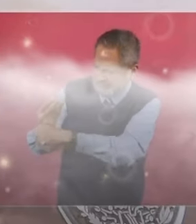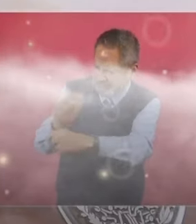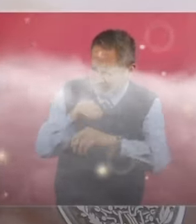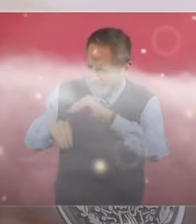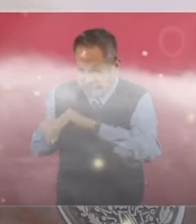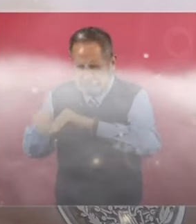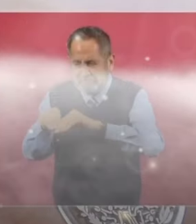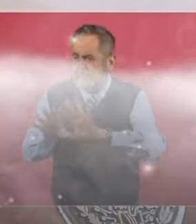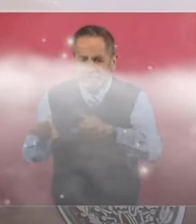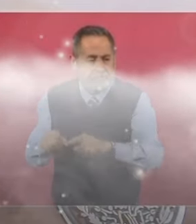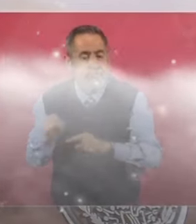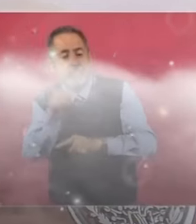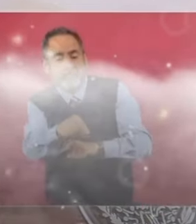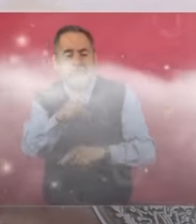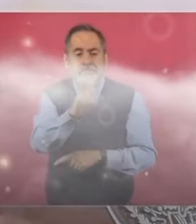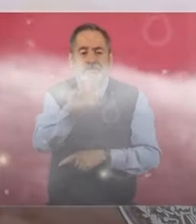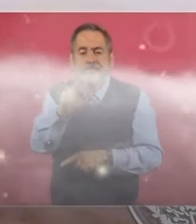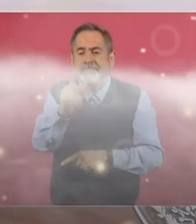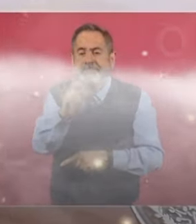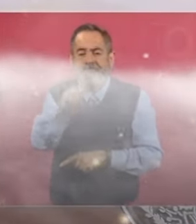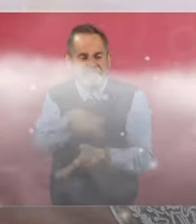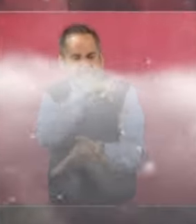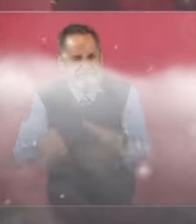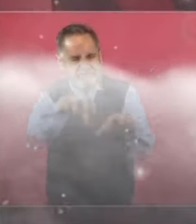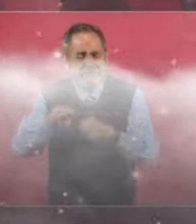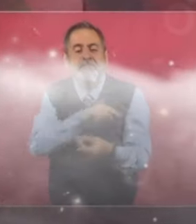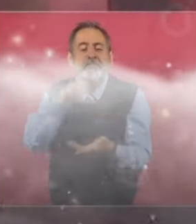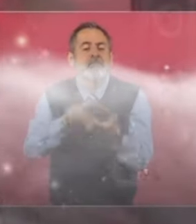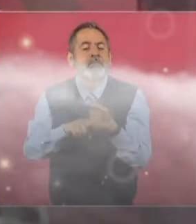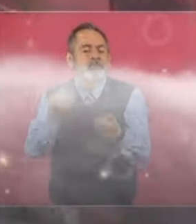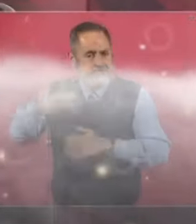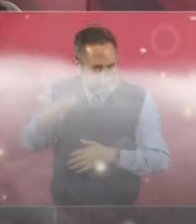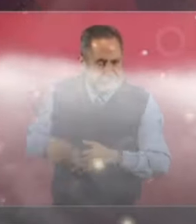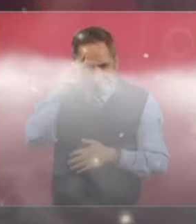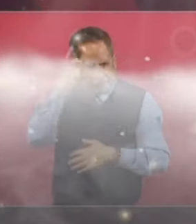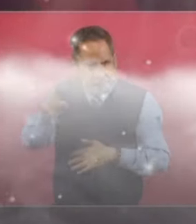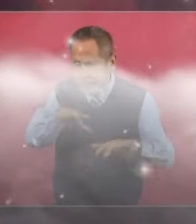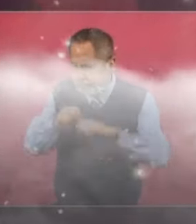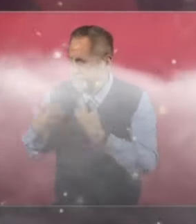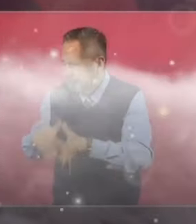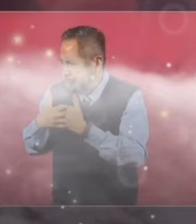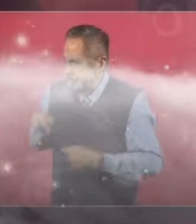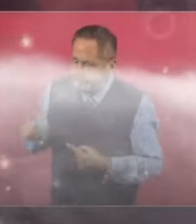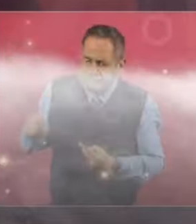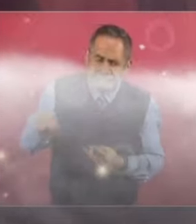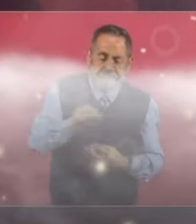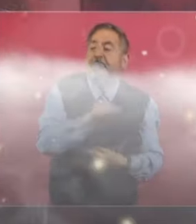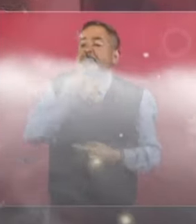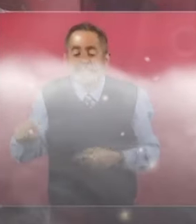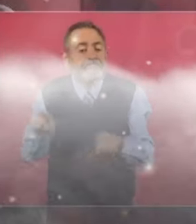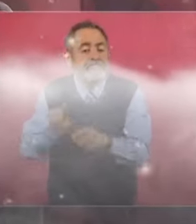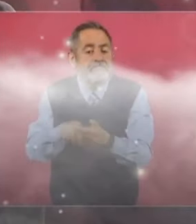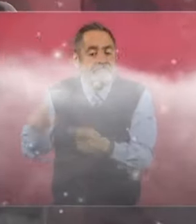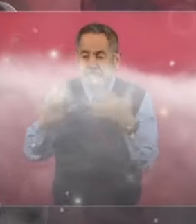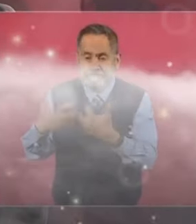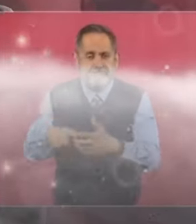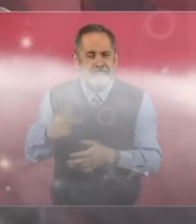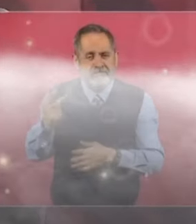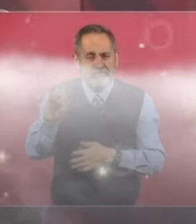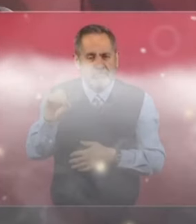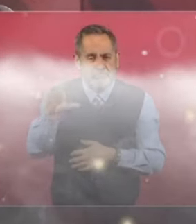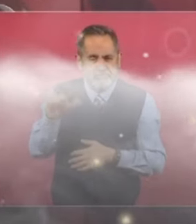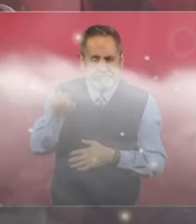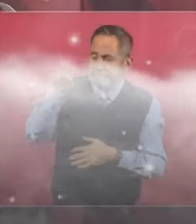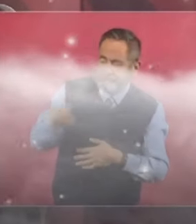y se compró una refinería en Texas, y como ya se construyó, ya está operando la de Dos